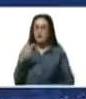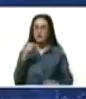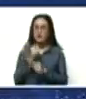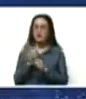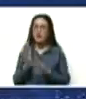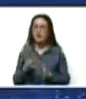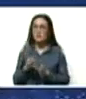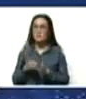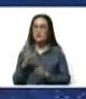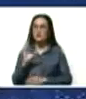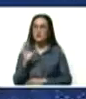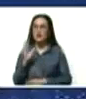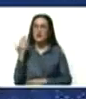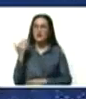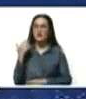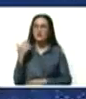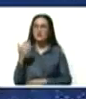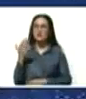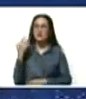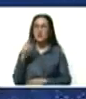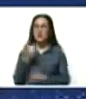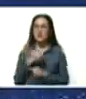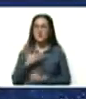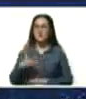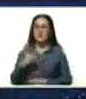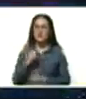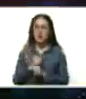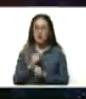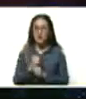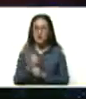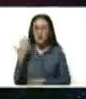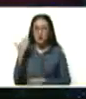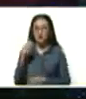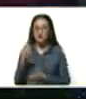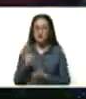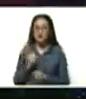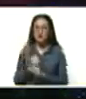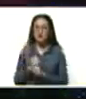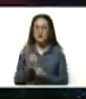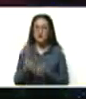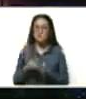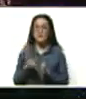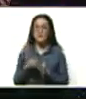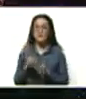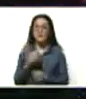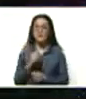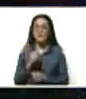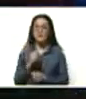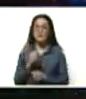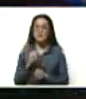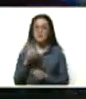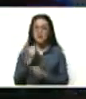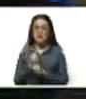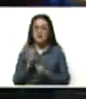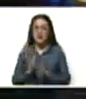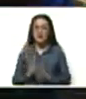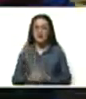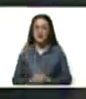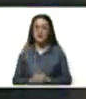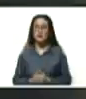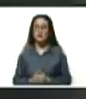del Metro de Caracas, porque yo soy presidente obrero. Soy... Gracias, presidente. Trabajador del Metro. Bueno, aquí están trabajando, no los